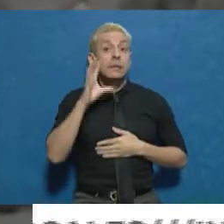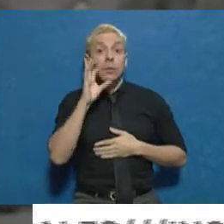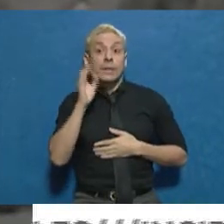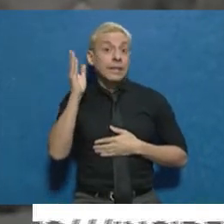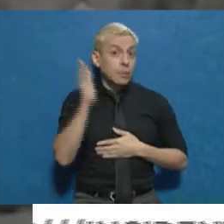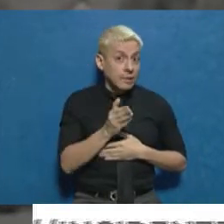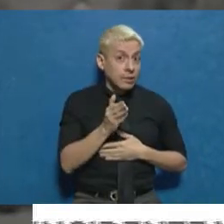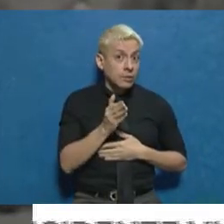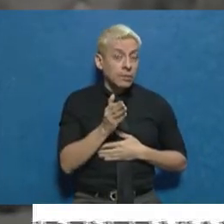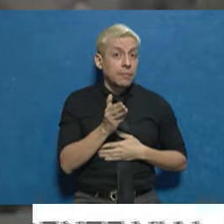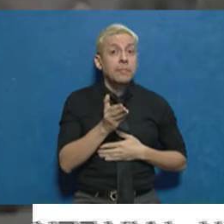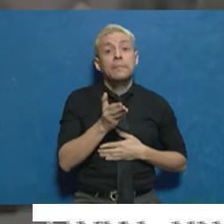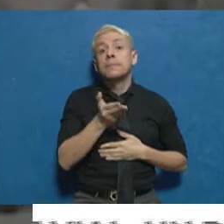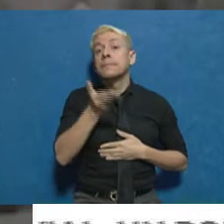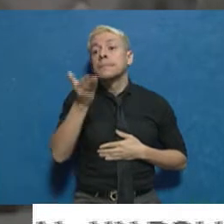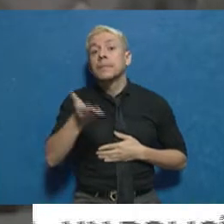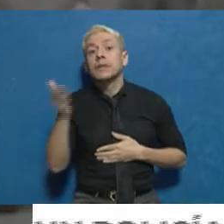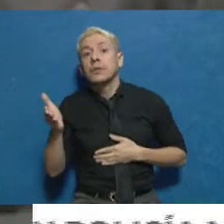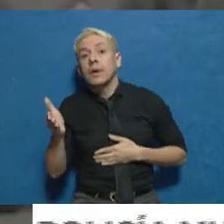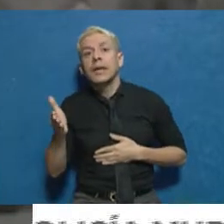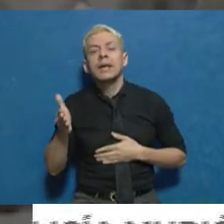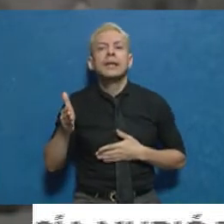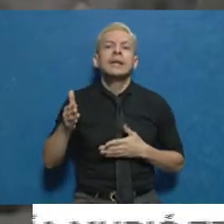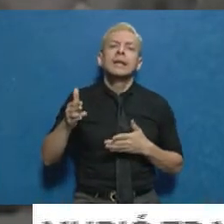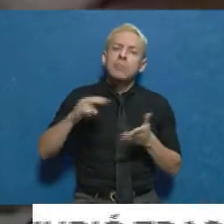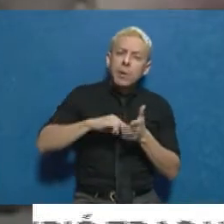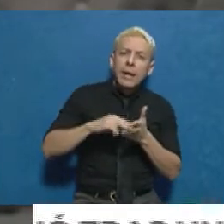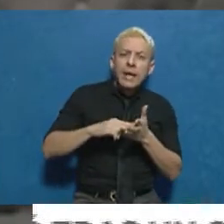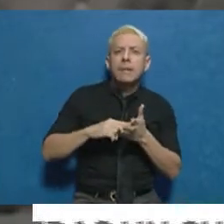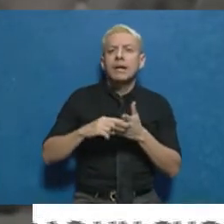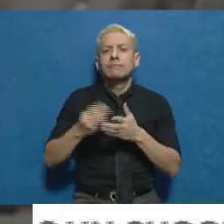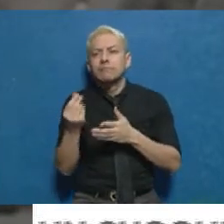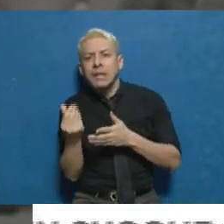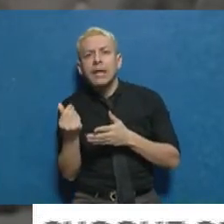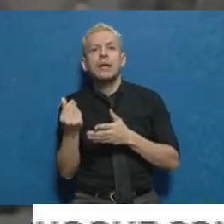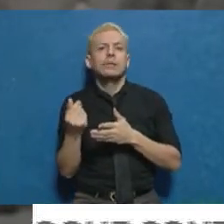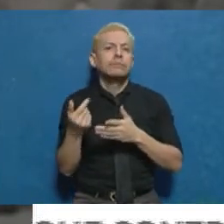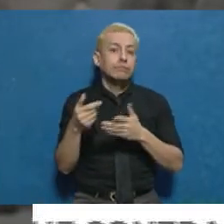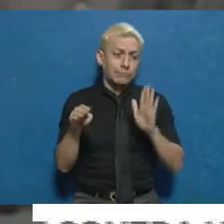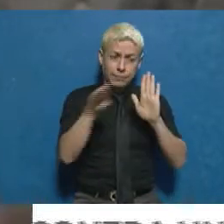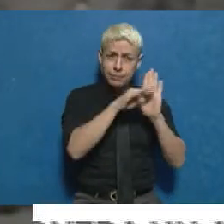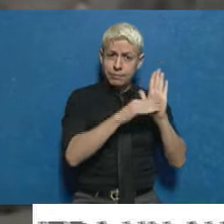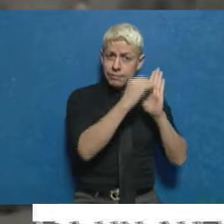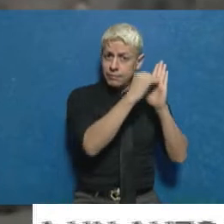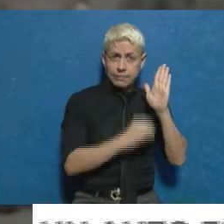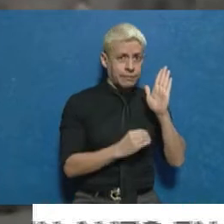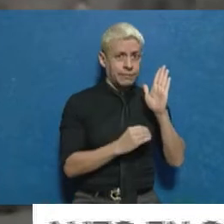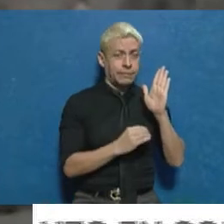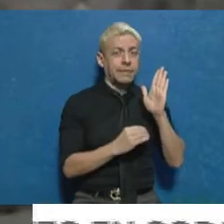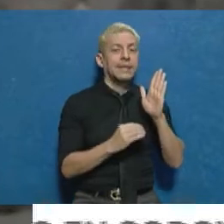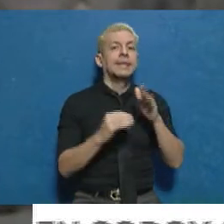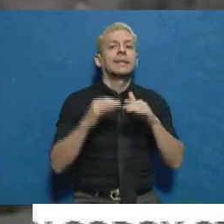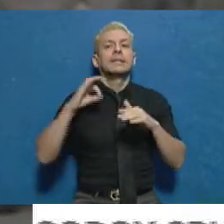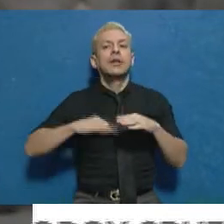50% para la gente en situación de vulnerabilidad social, y establece los requisitos vinculados al salario